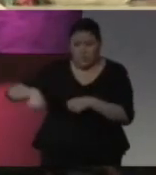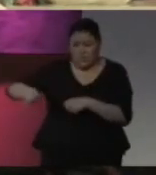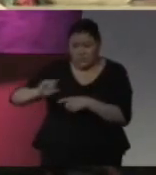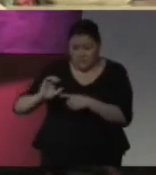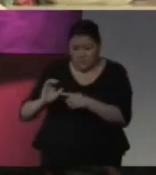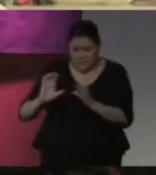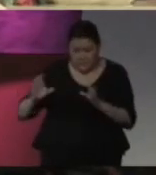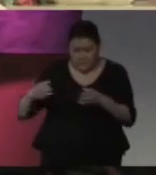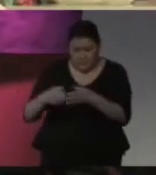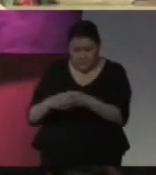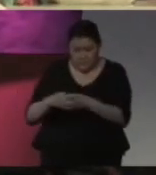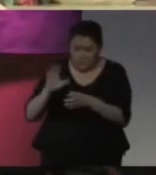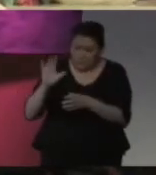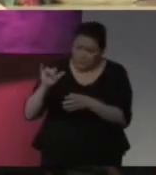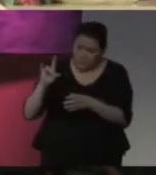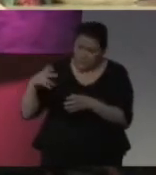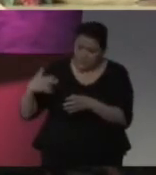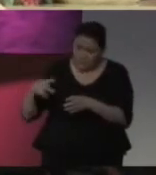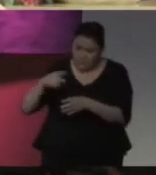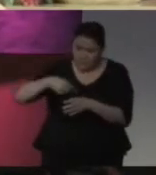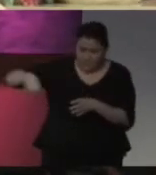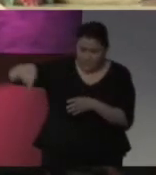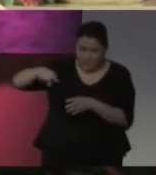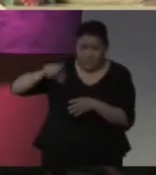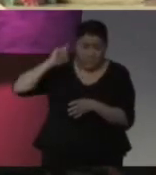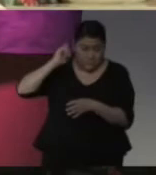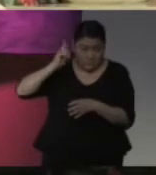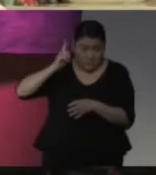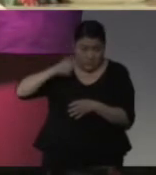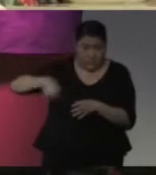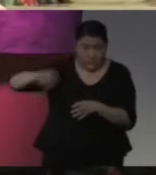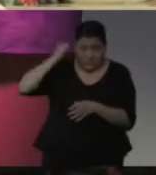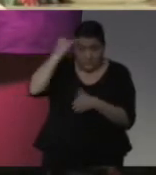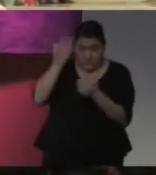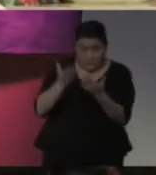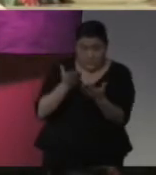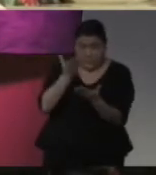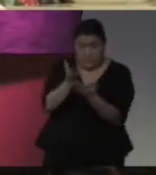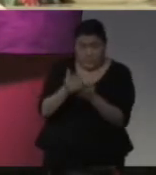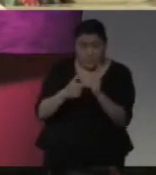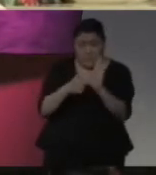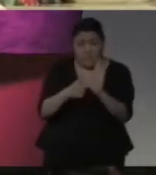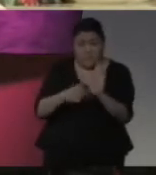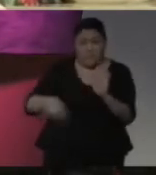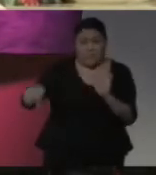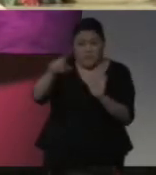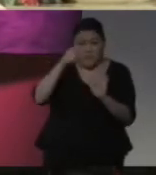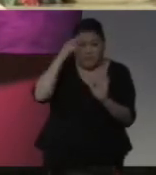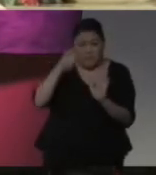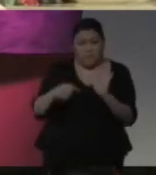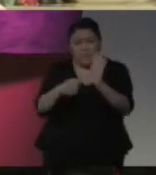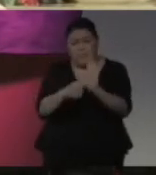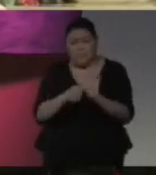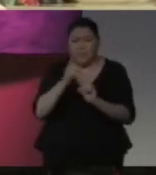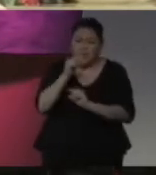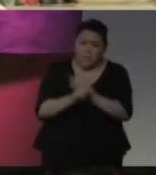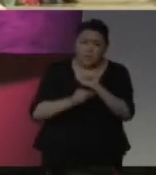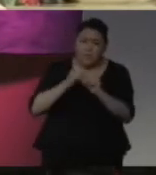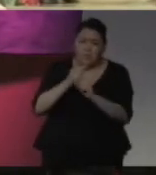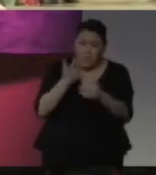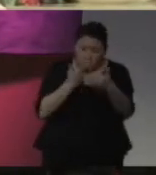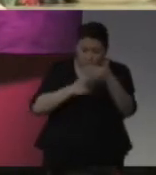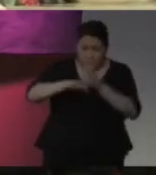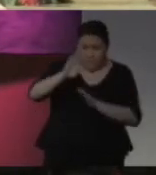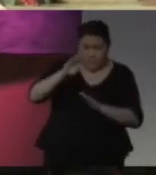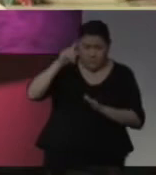de Derechos Humanos. Espero haber planteado un par de interrogantes para seguir avanzando en